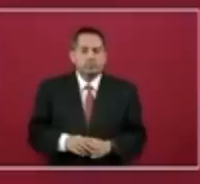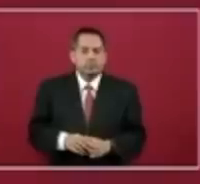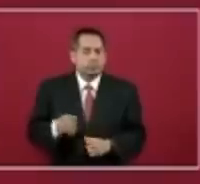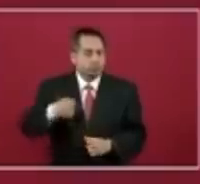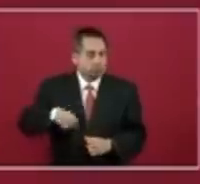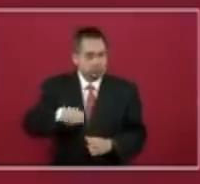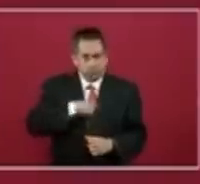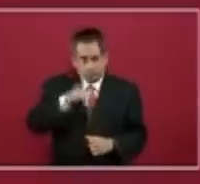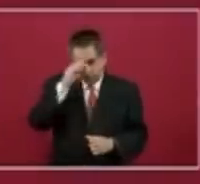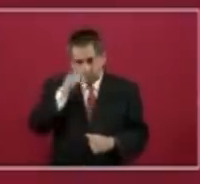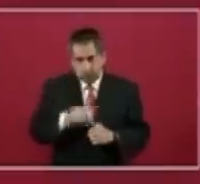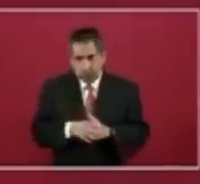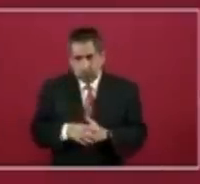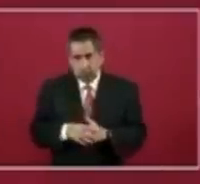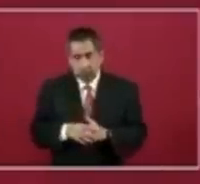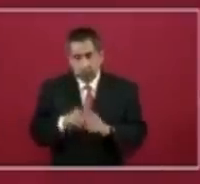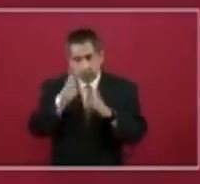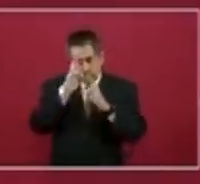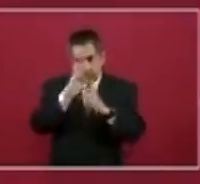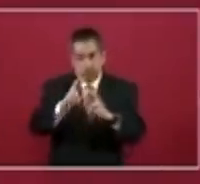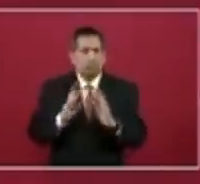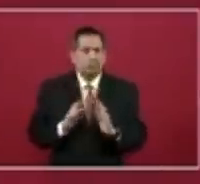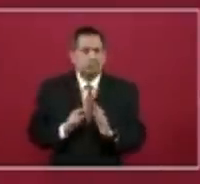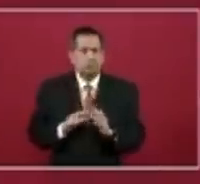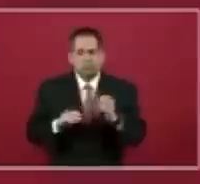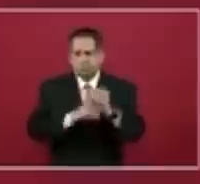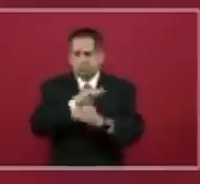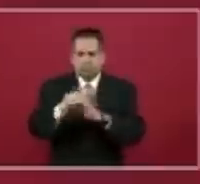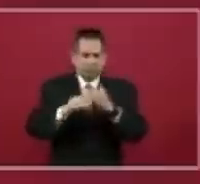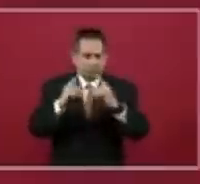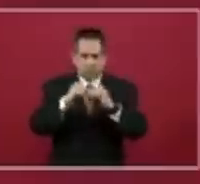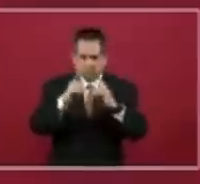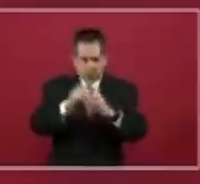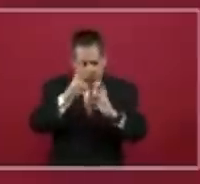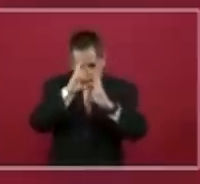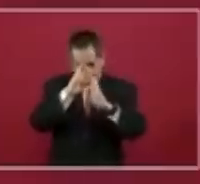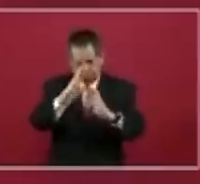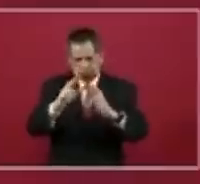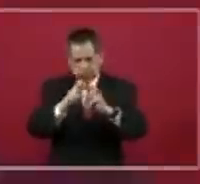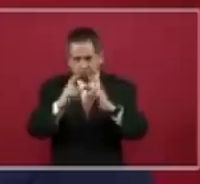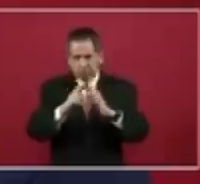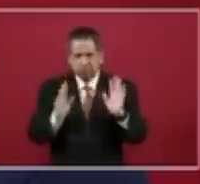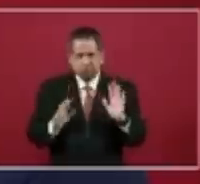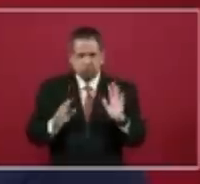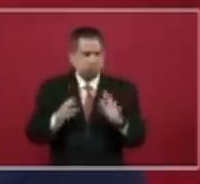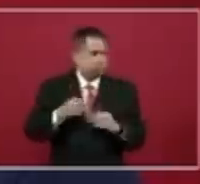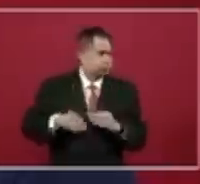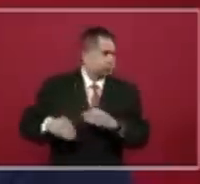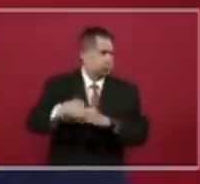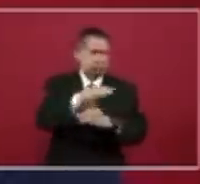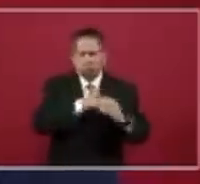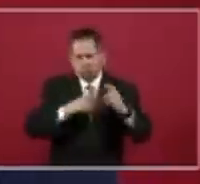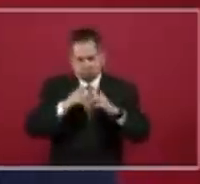somos respetuosos de todas las creencias, de todas las iglesias,